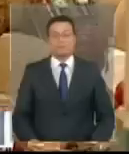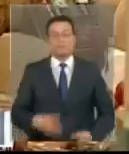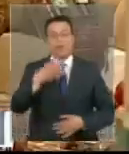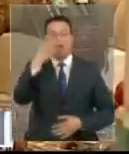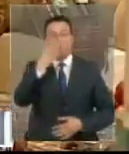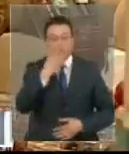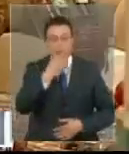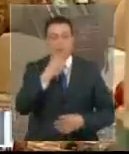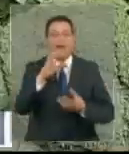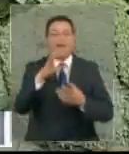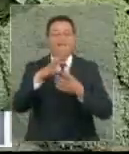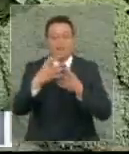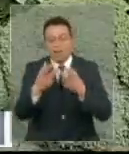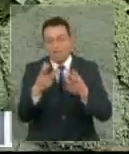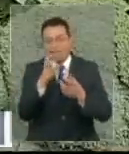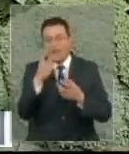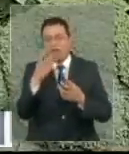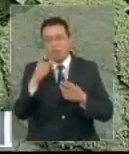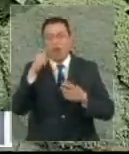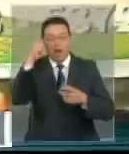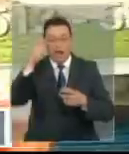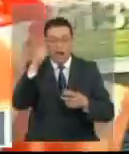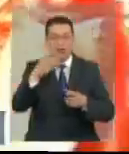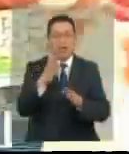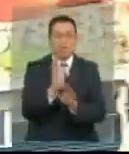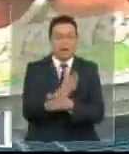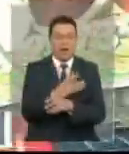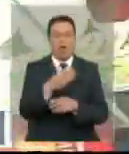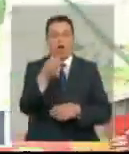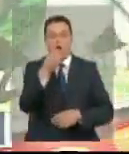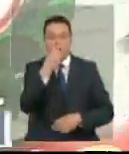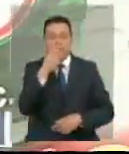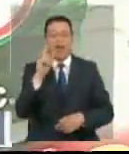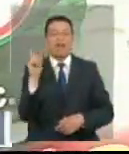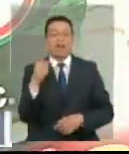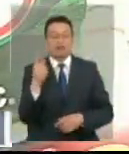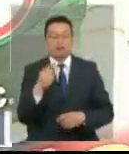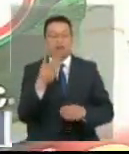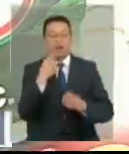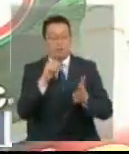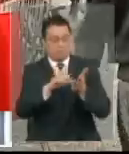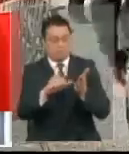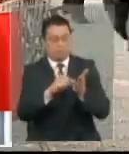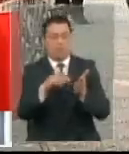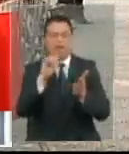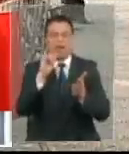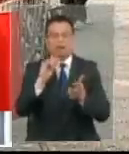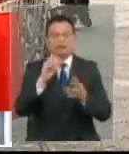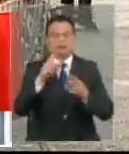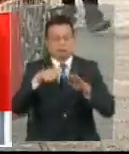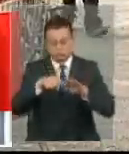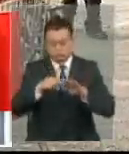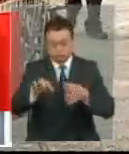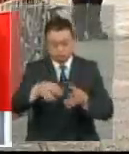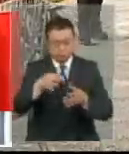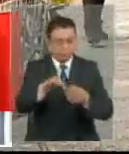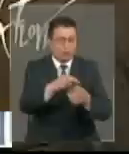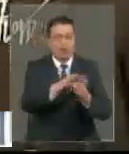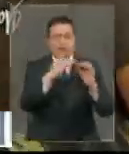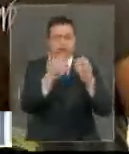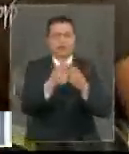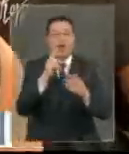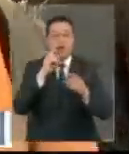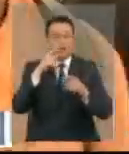Frutas, verduras, carnes y pescados, comidas típicas nacionales, restaurantes y hasta artesanías. Todo es parte de uno de los espacios